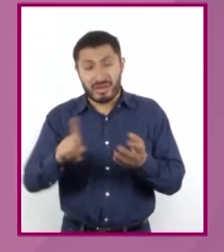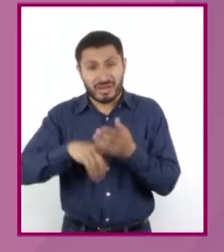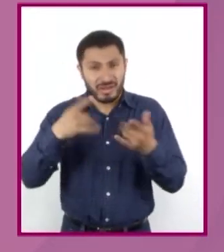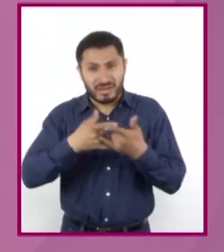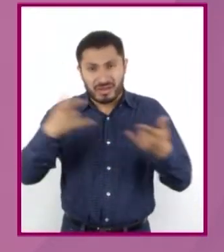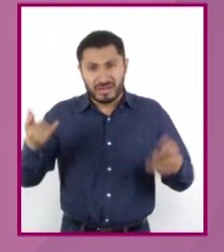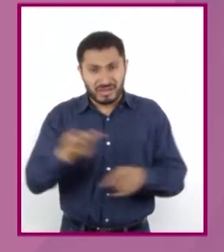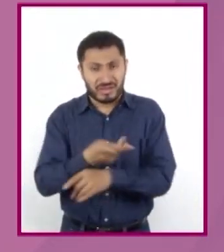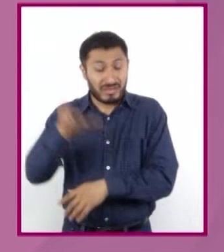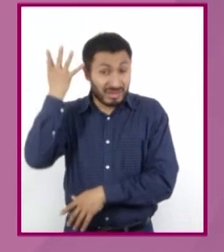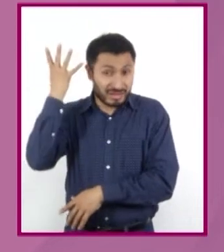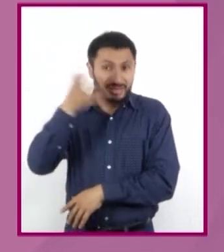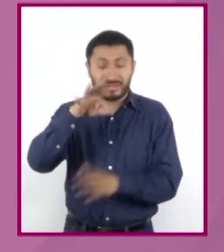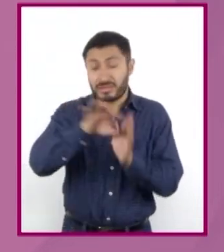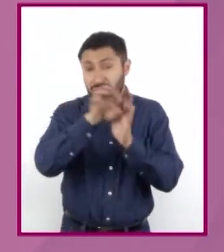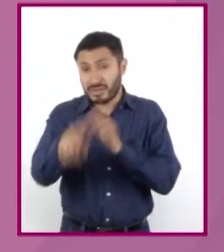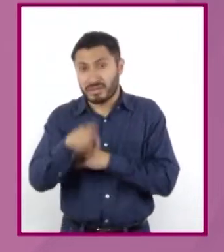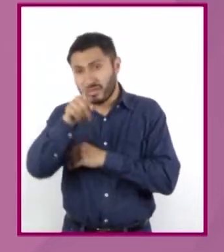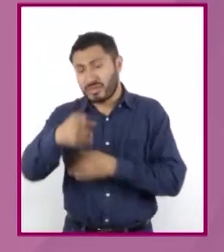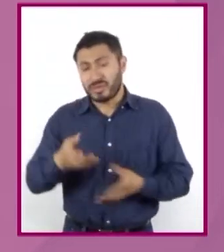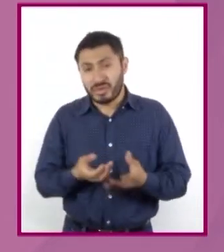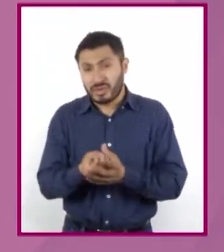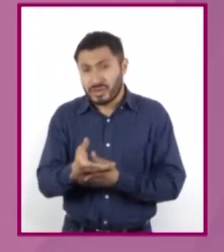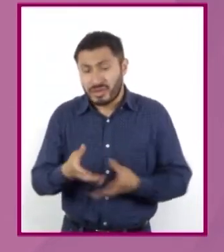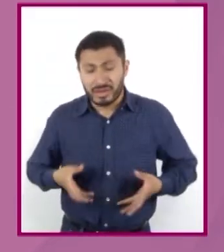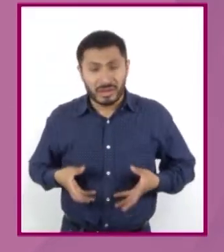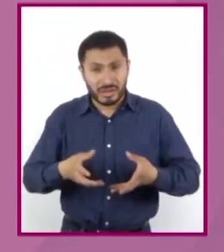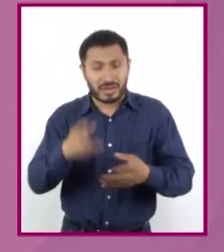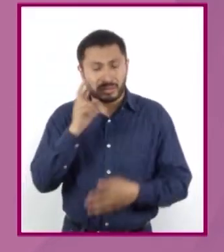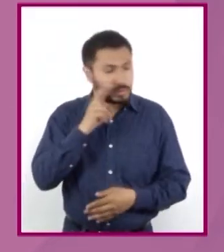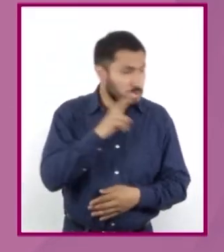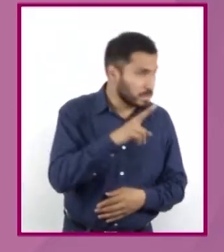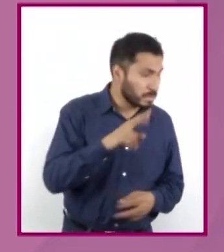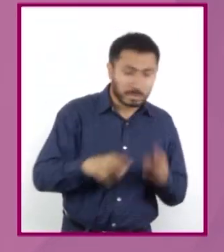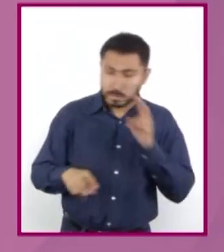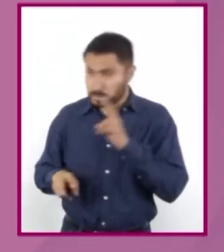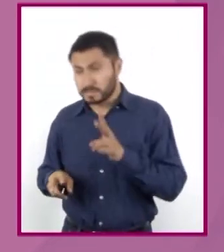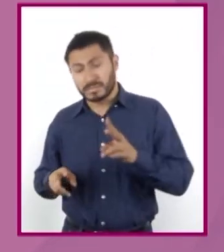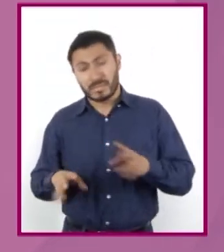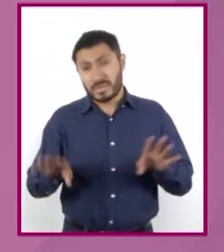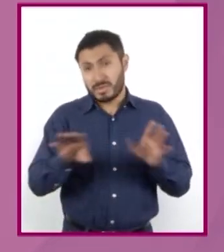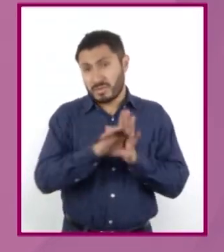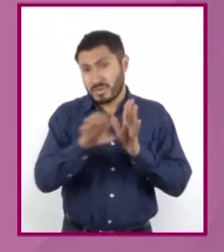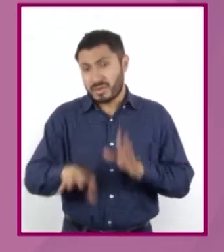calle y observan las construcciones de su comunidad, como el Palacio